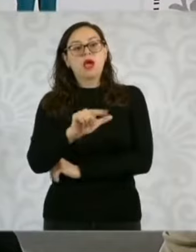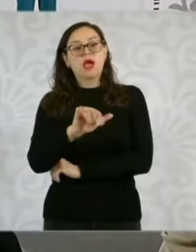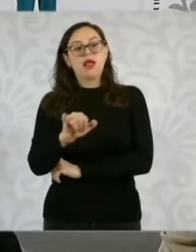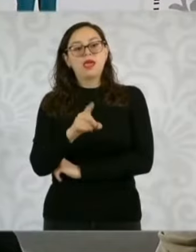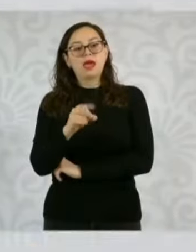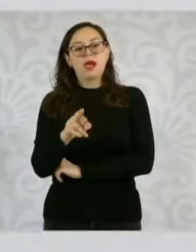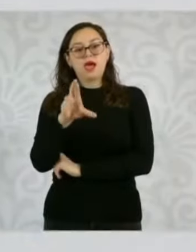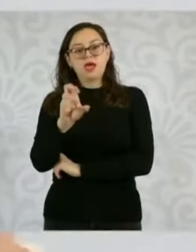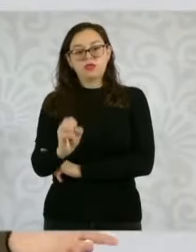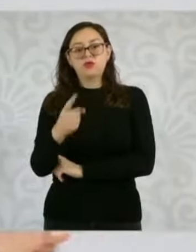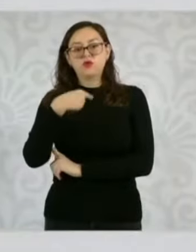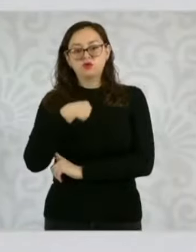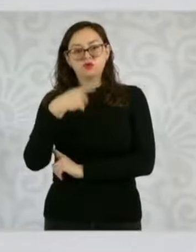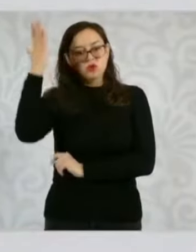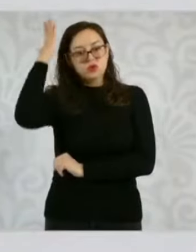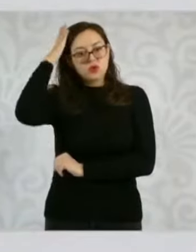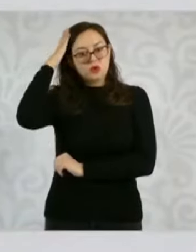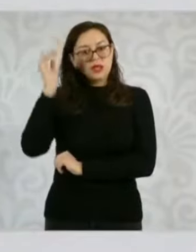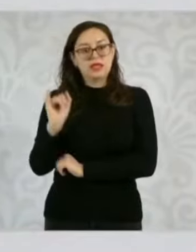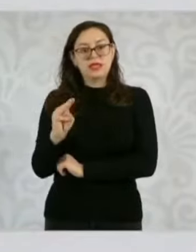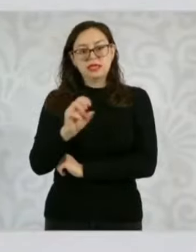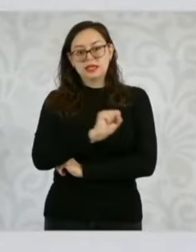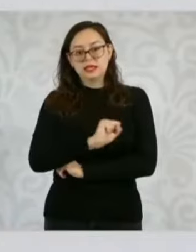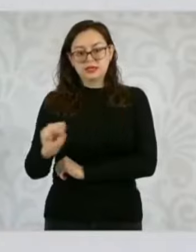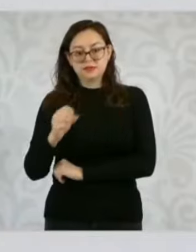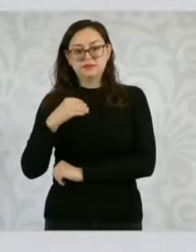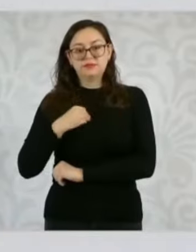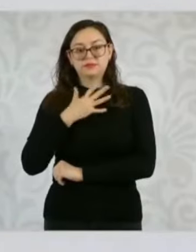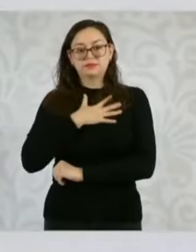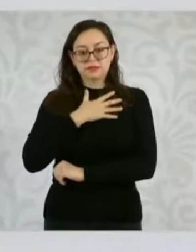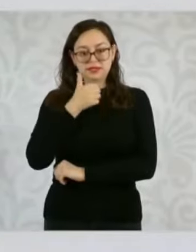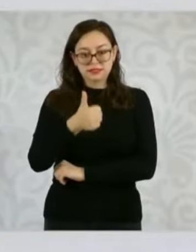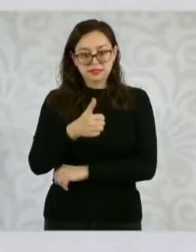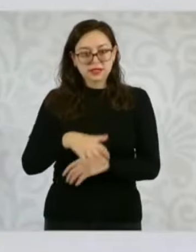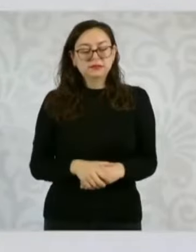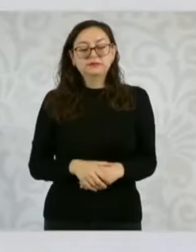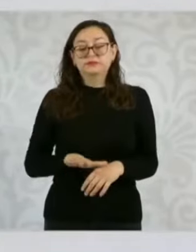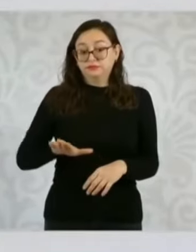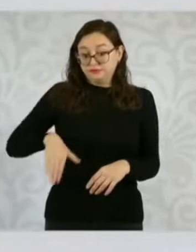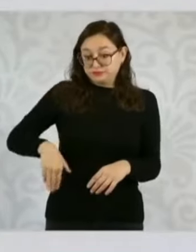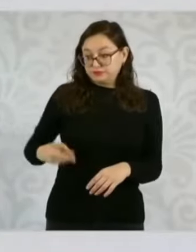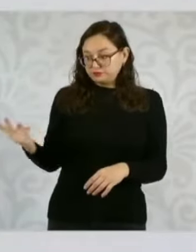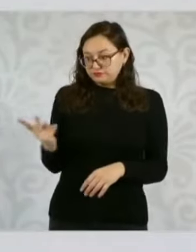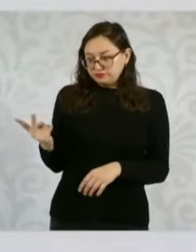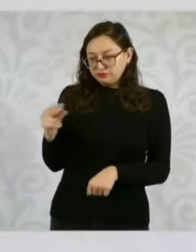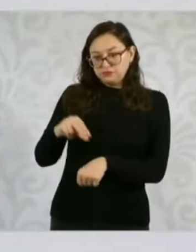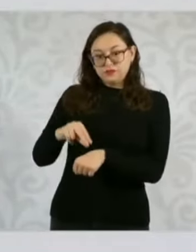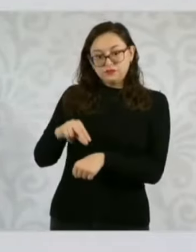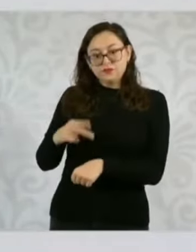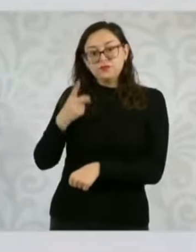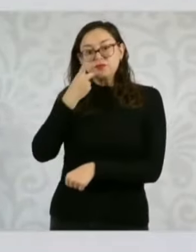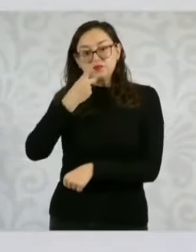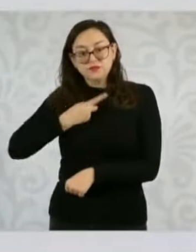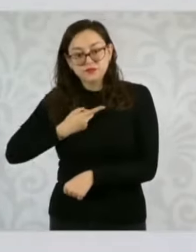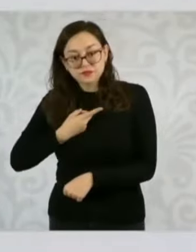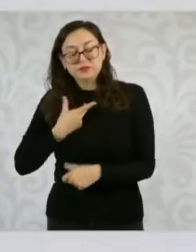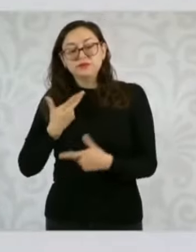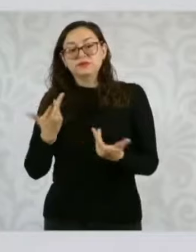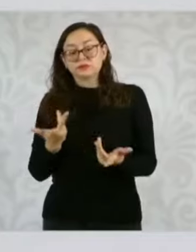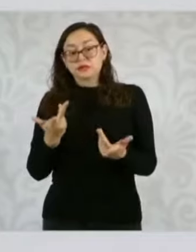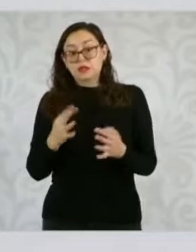Bienestar. Como decía el doctor Kersenovich y el maestro Zoe, de lo que se trata es de garantizar continuidad en